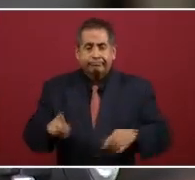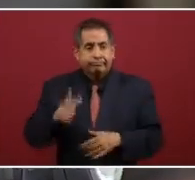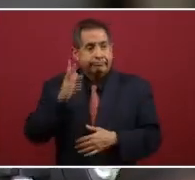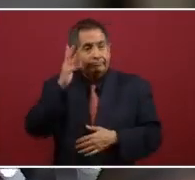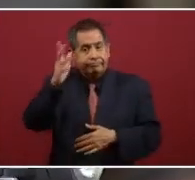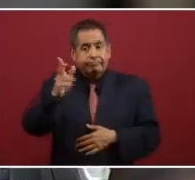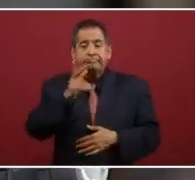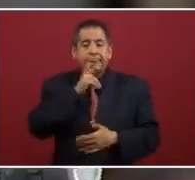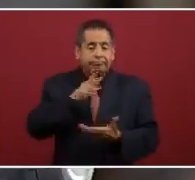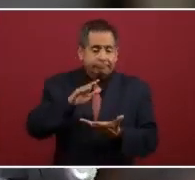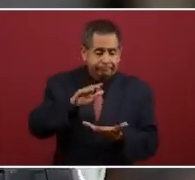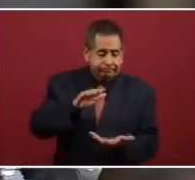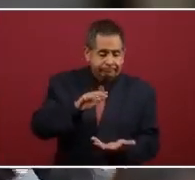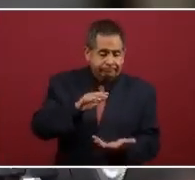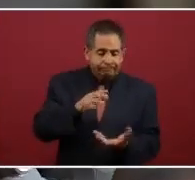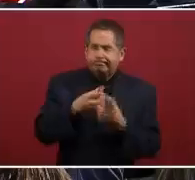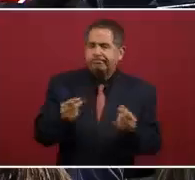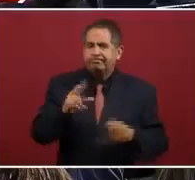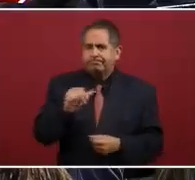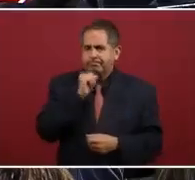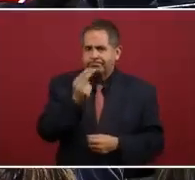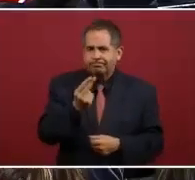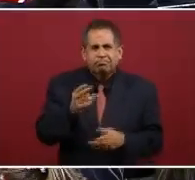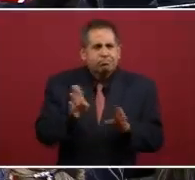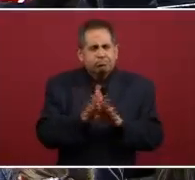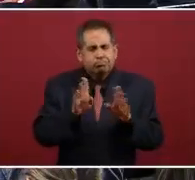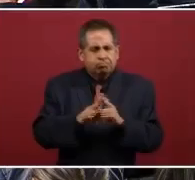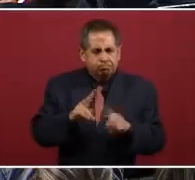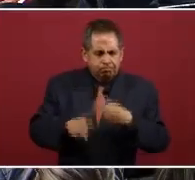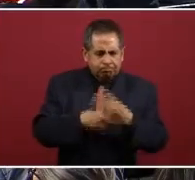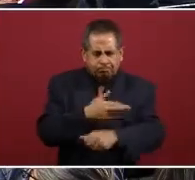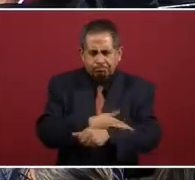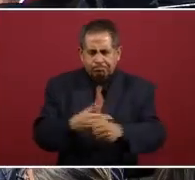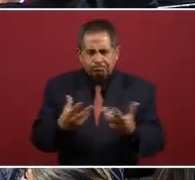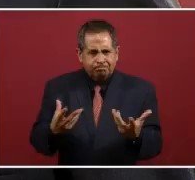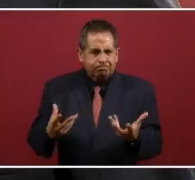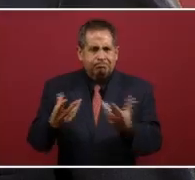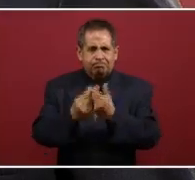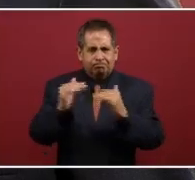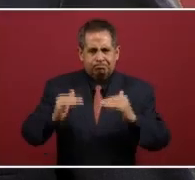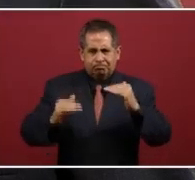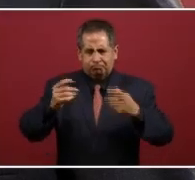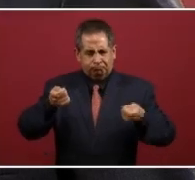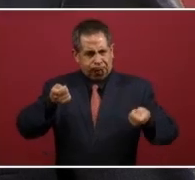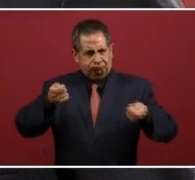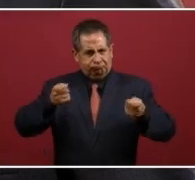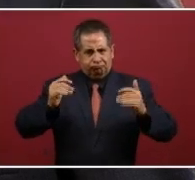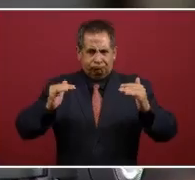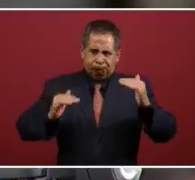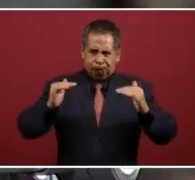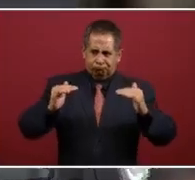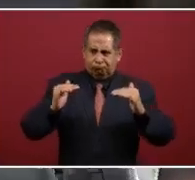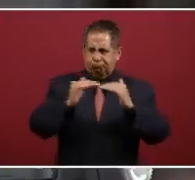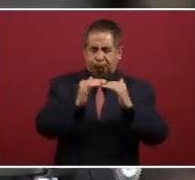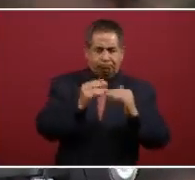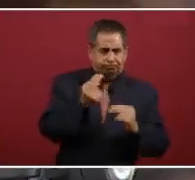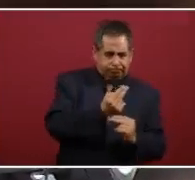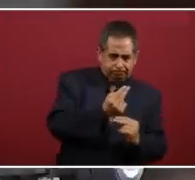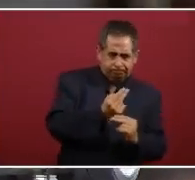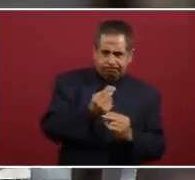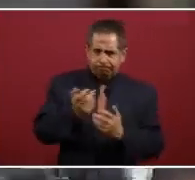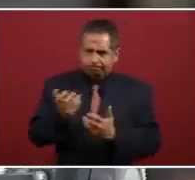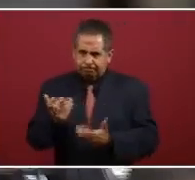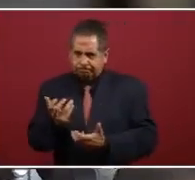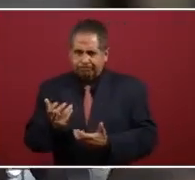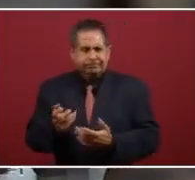los combustibles fósiles? ¿Cómo se puede equilibrar estas dos necesidades, ya